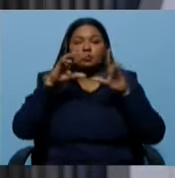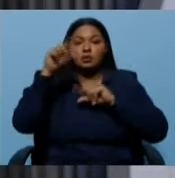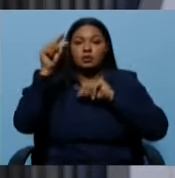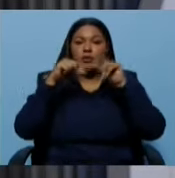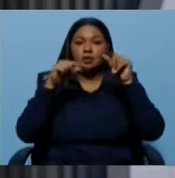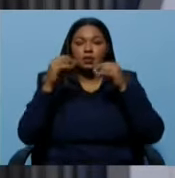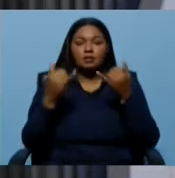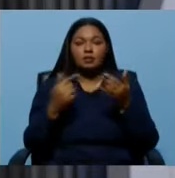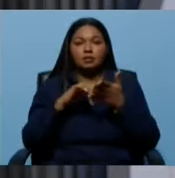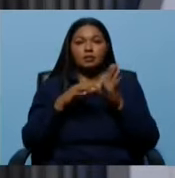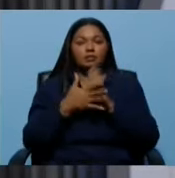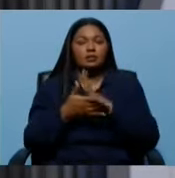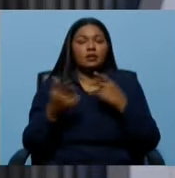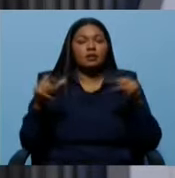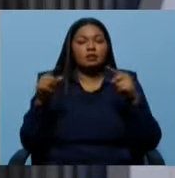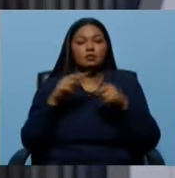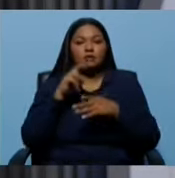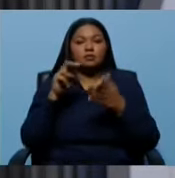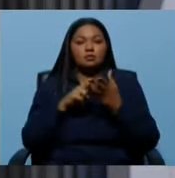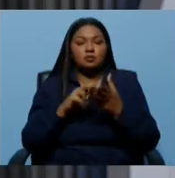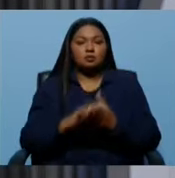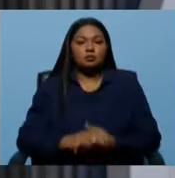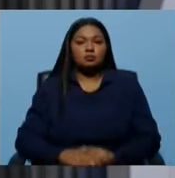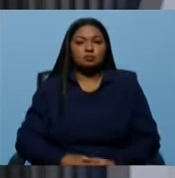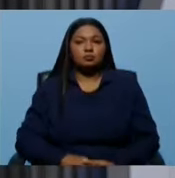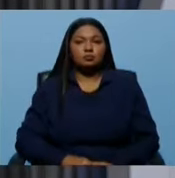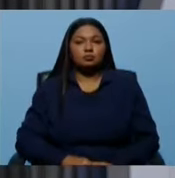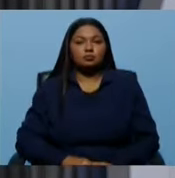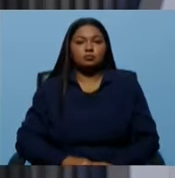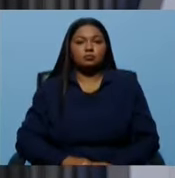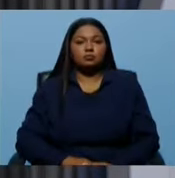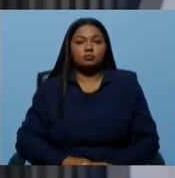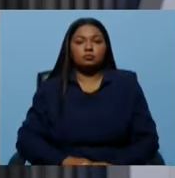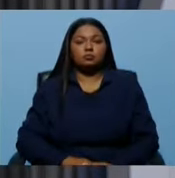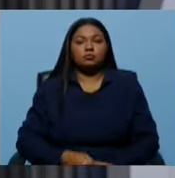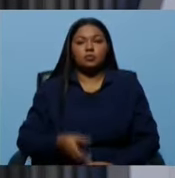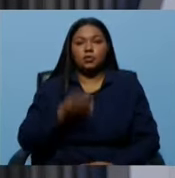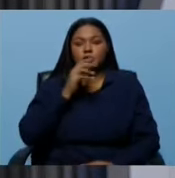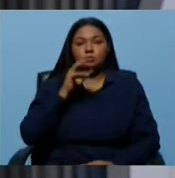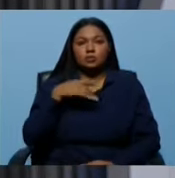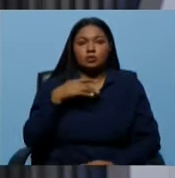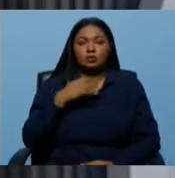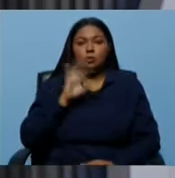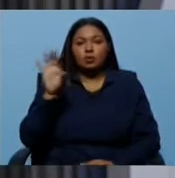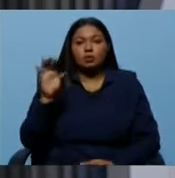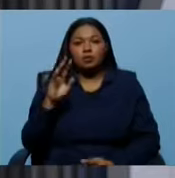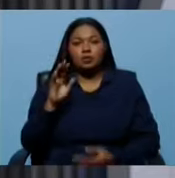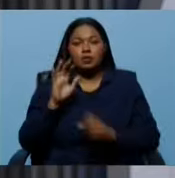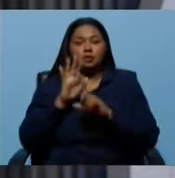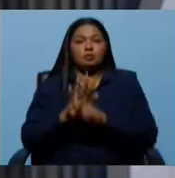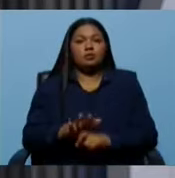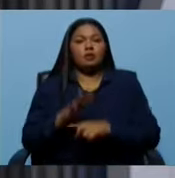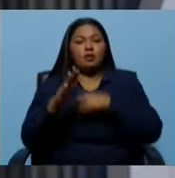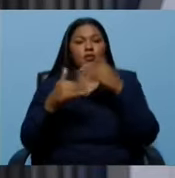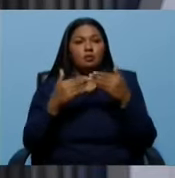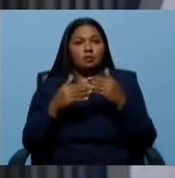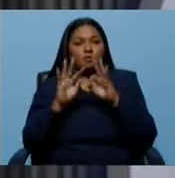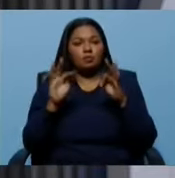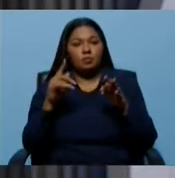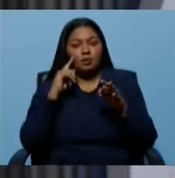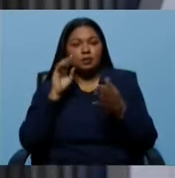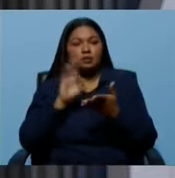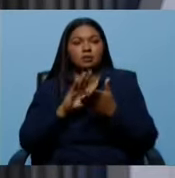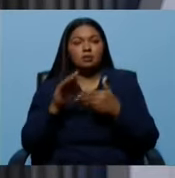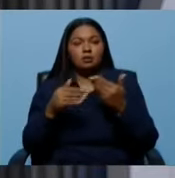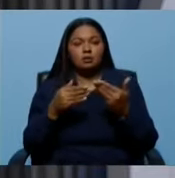siente lo que significa el himno nacional, el que no tiene el sentido patriótico, bueno, seguramente se sentirá excluido y sentirá que su epicentro